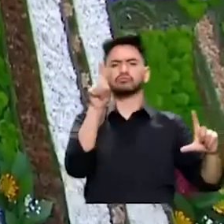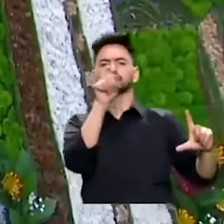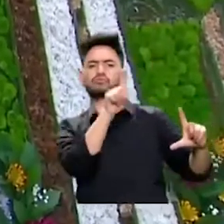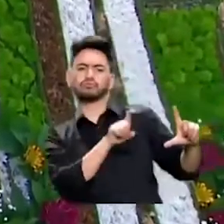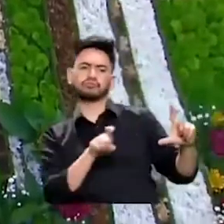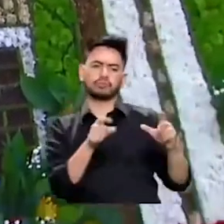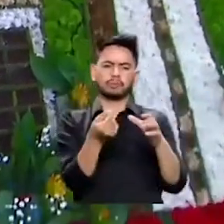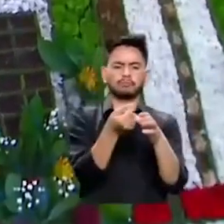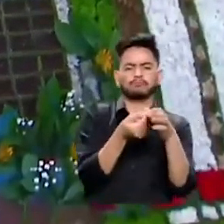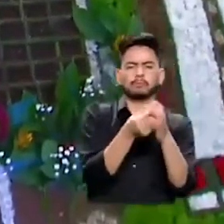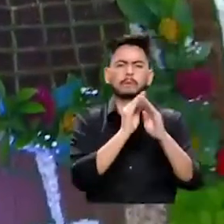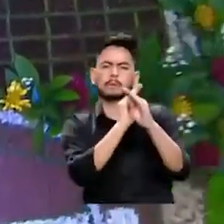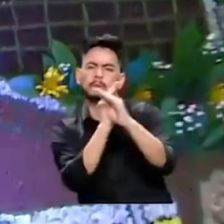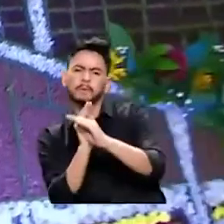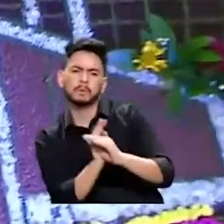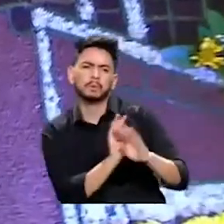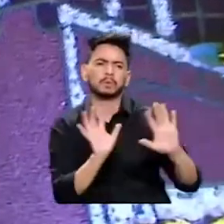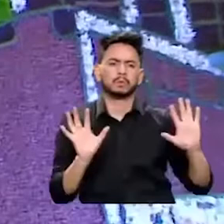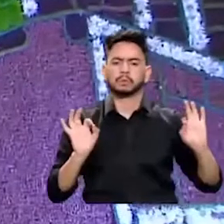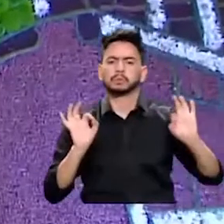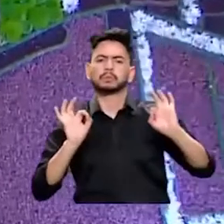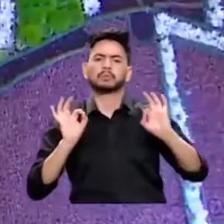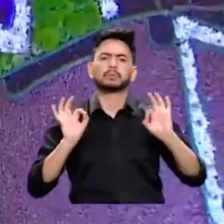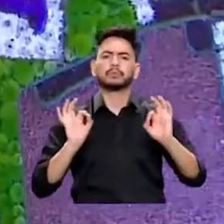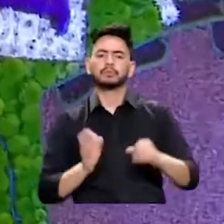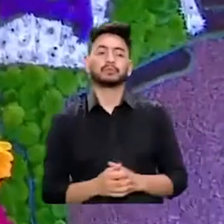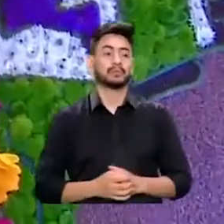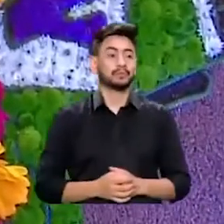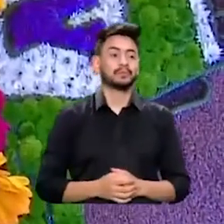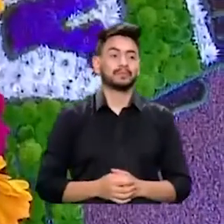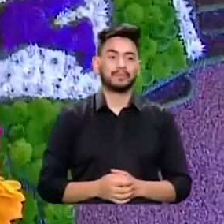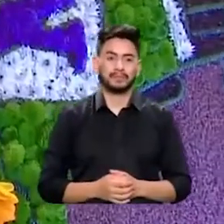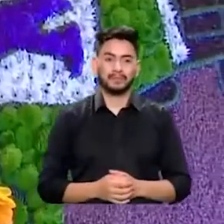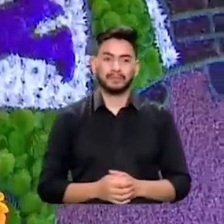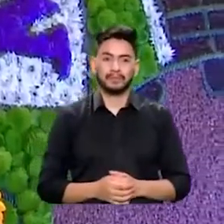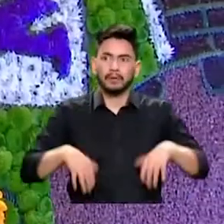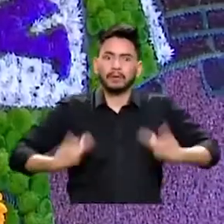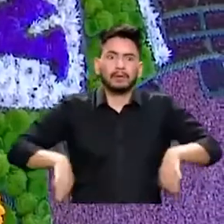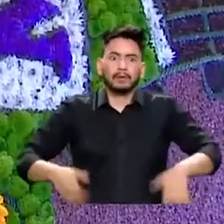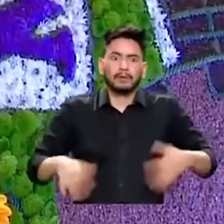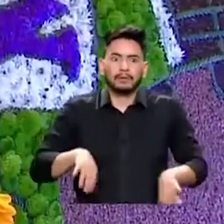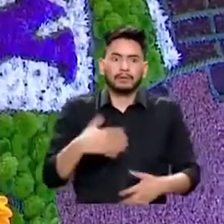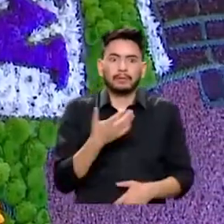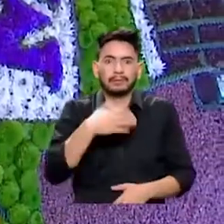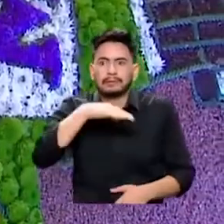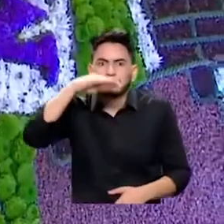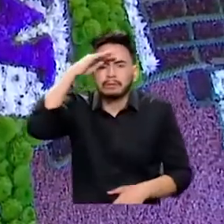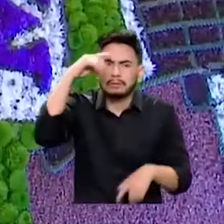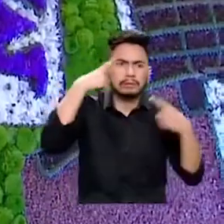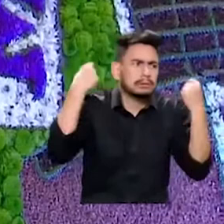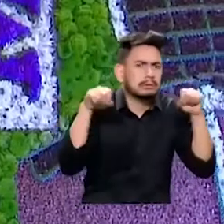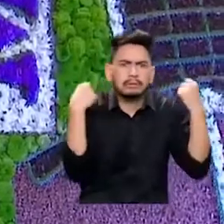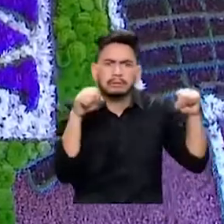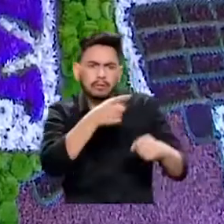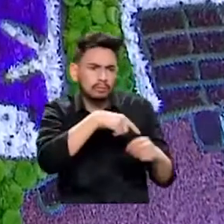de bioseguridad garantizados. A la alcaldía de Medellín le preocupa la vida de los jurados, de los silleteros, de los